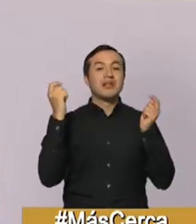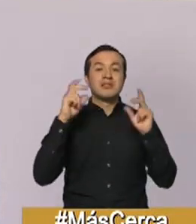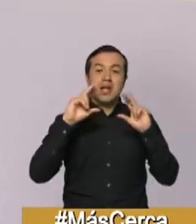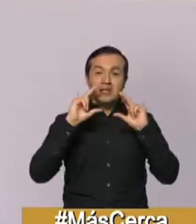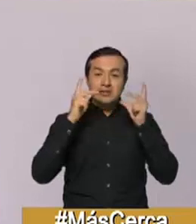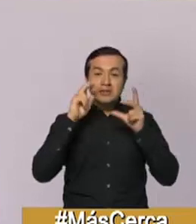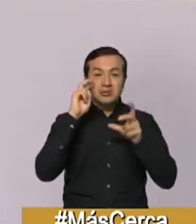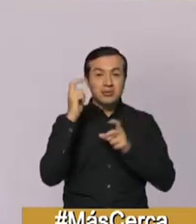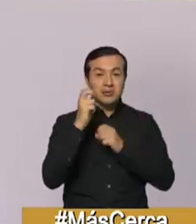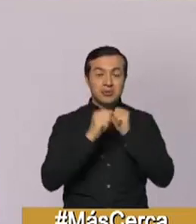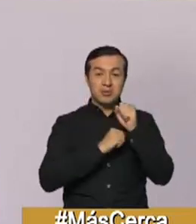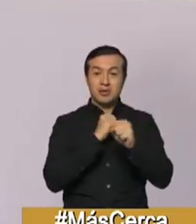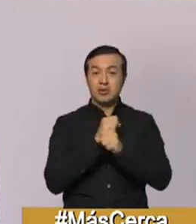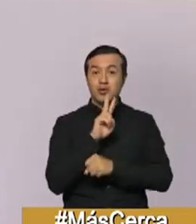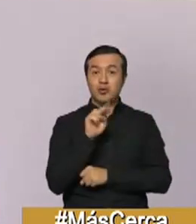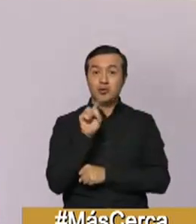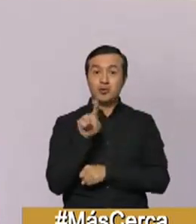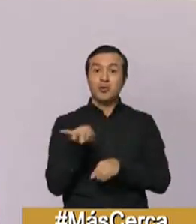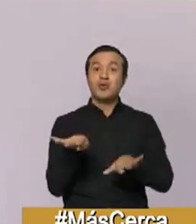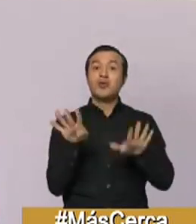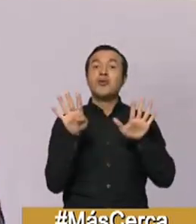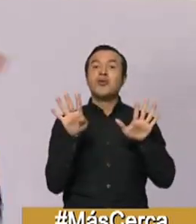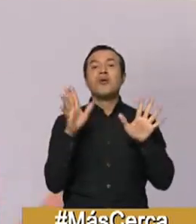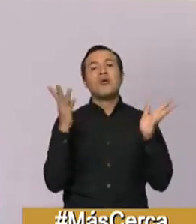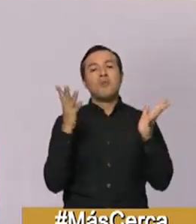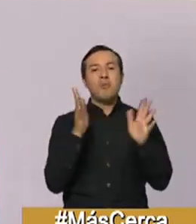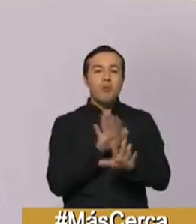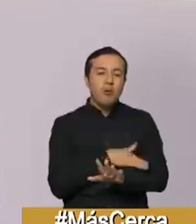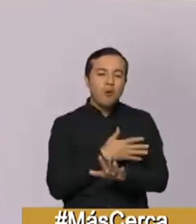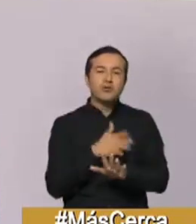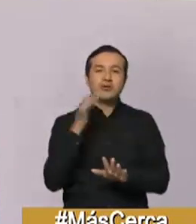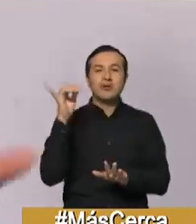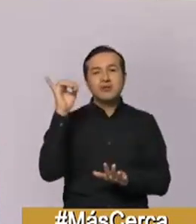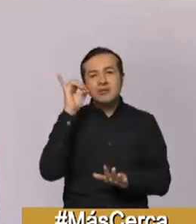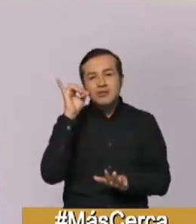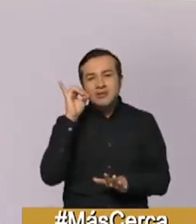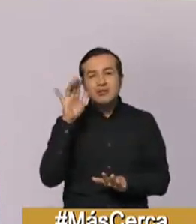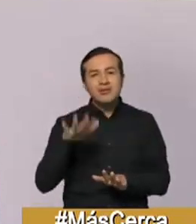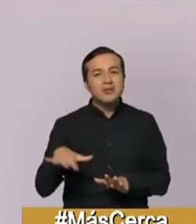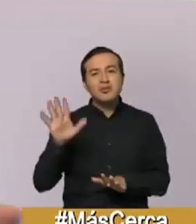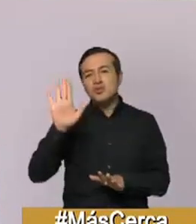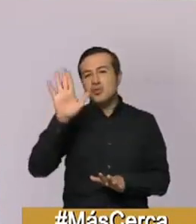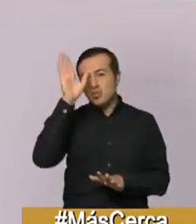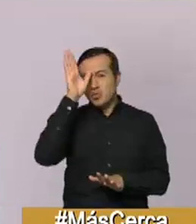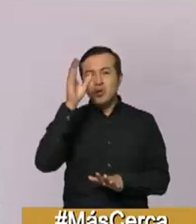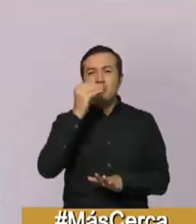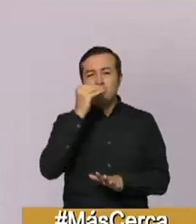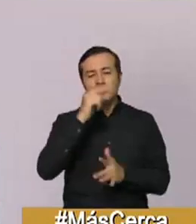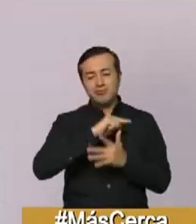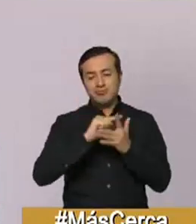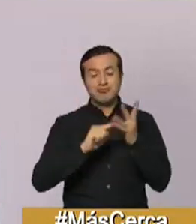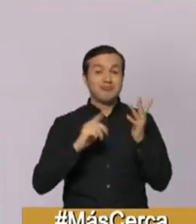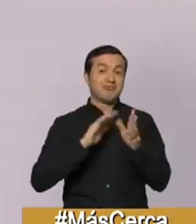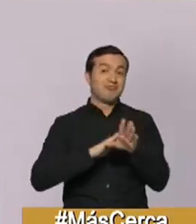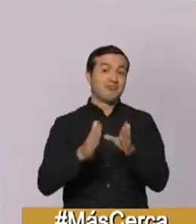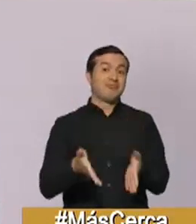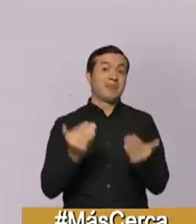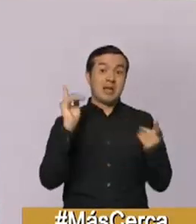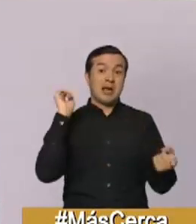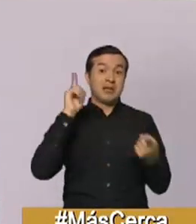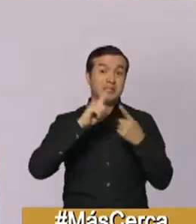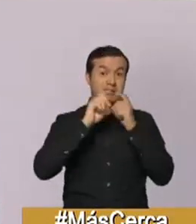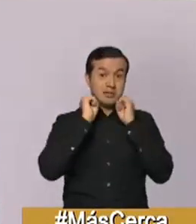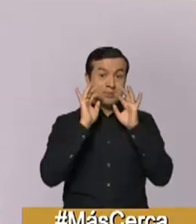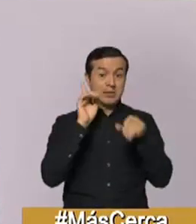turismo 2019 en San Golqui, con la música, el colorido, con su gente, con la cultura. Así que invitadísimos, estas fiestas van hasta septiembre, así que